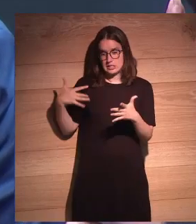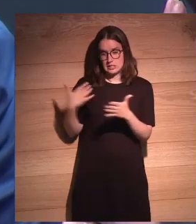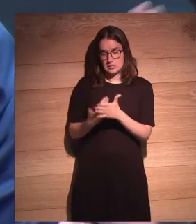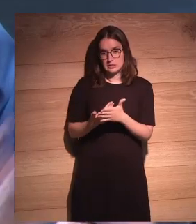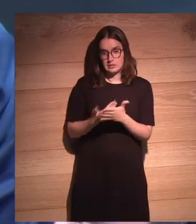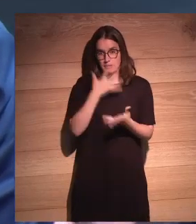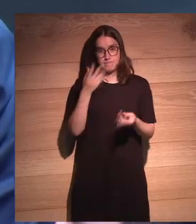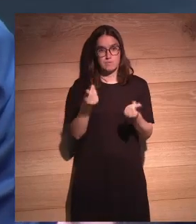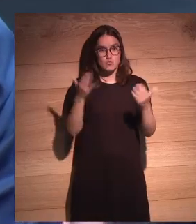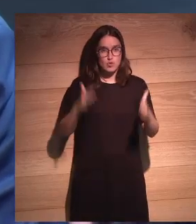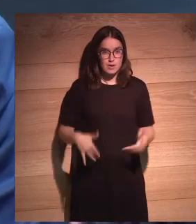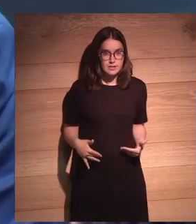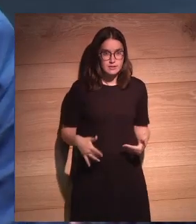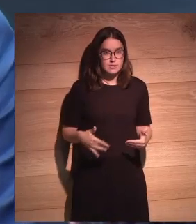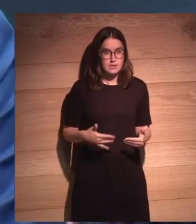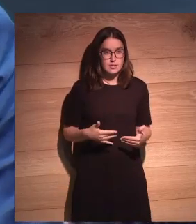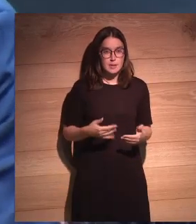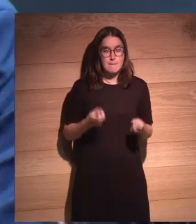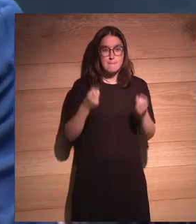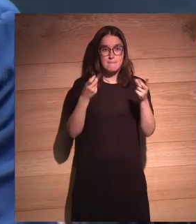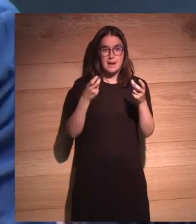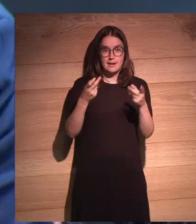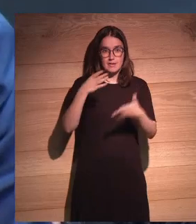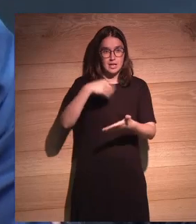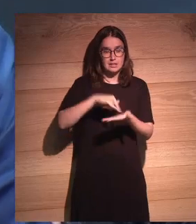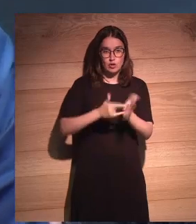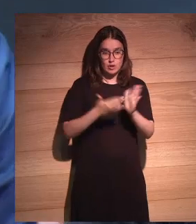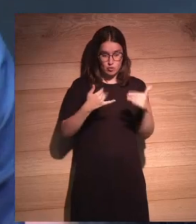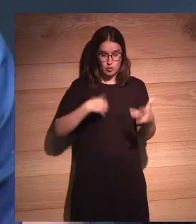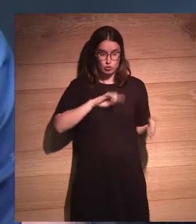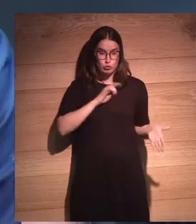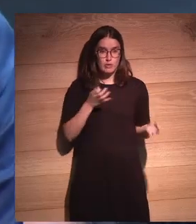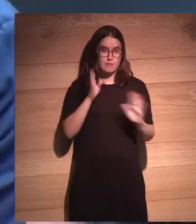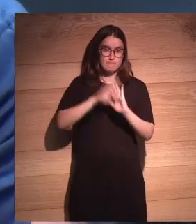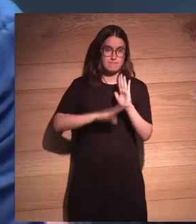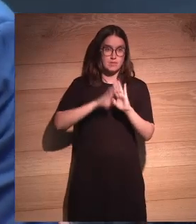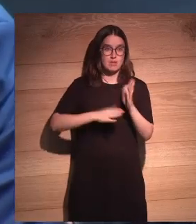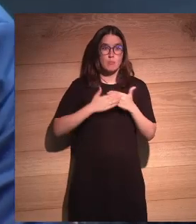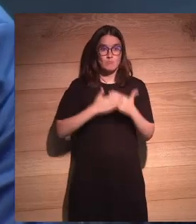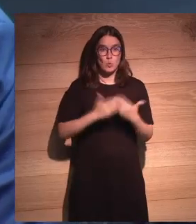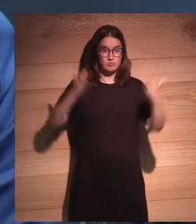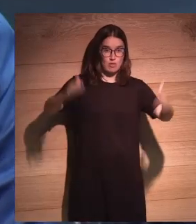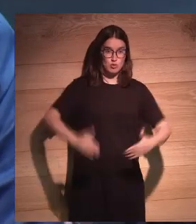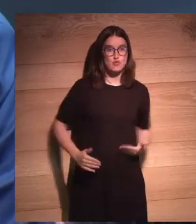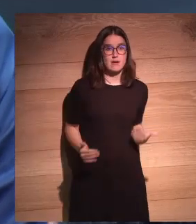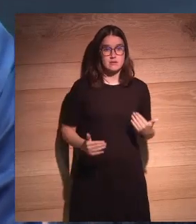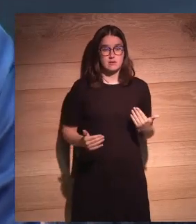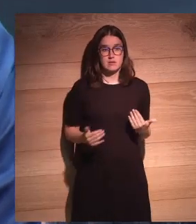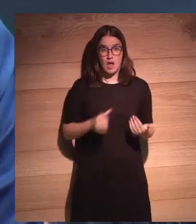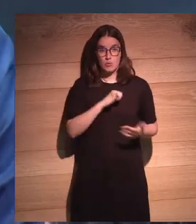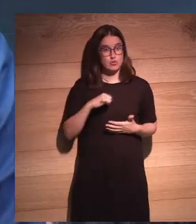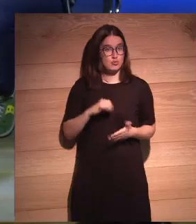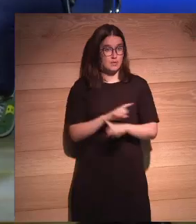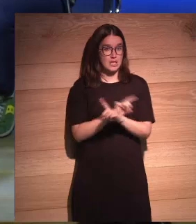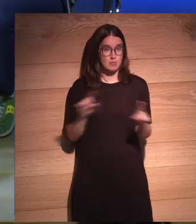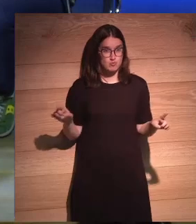son intencionales, no incorporan los paraqués de la tecnología, esto lo hacemos nosotros, carecen de voluntad, no tienen